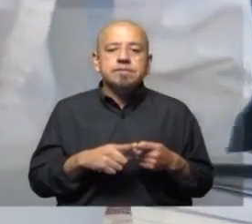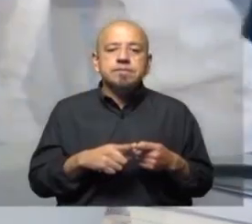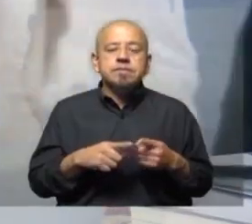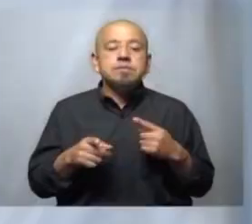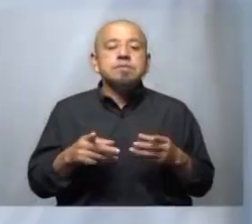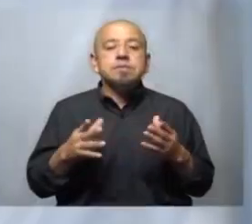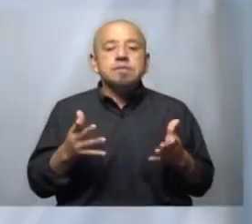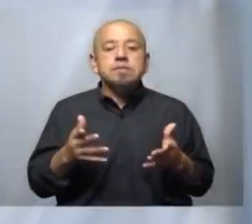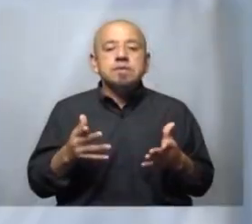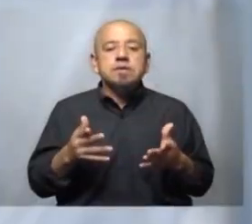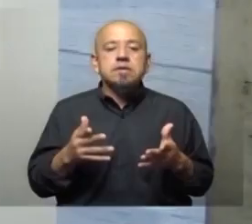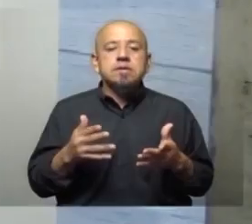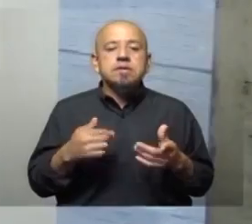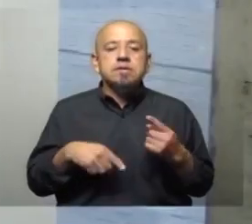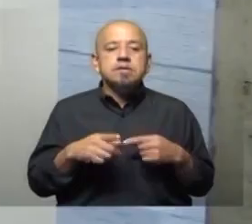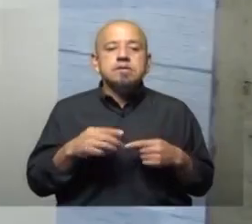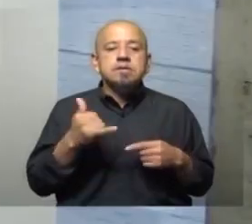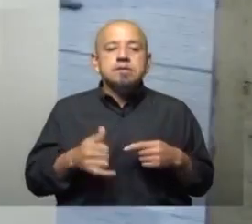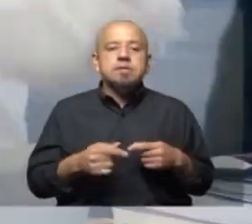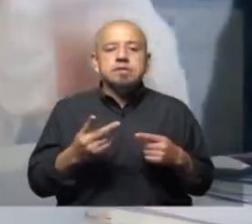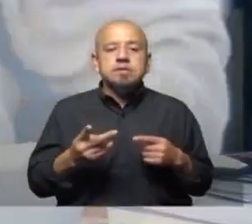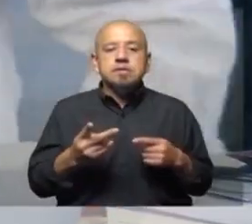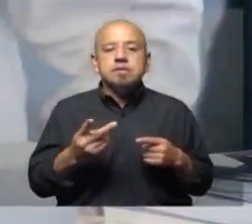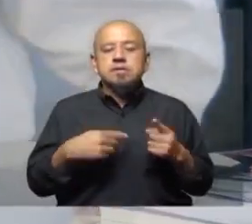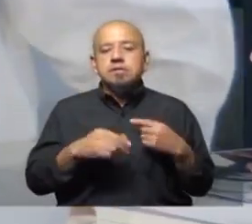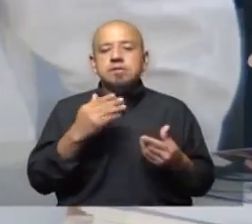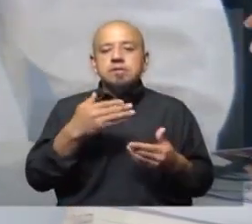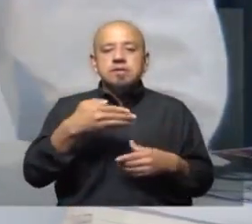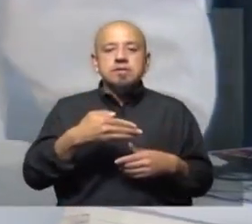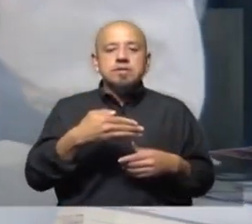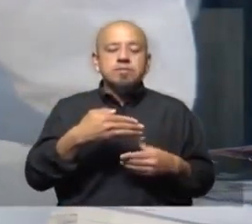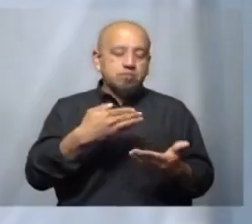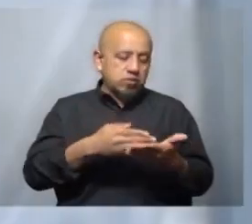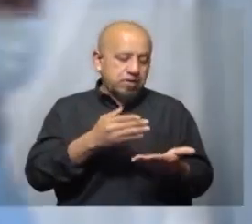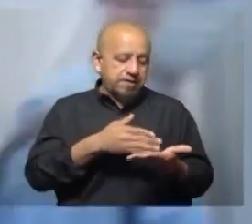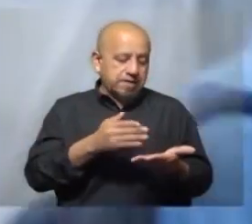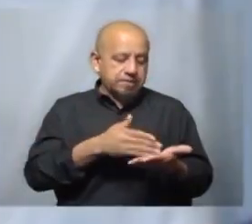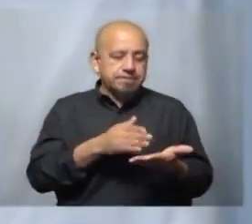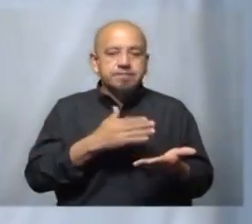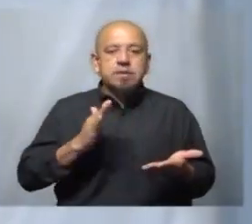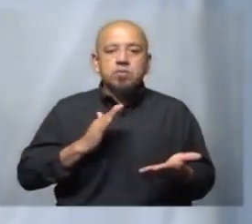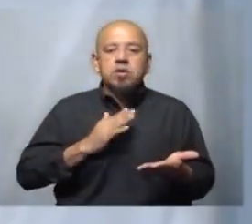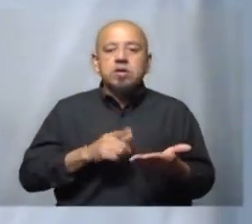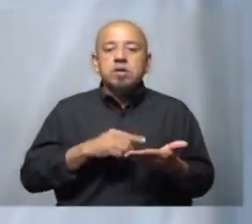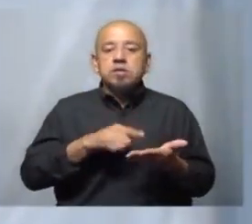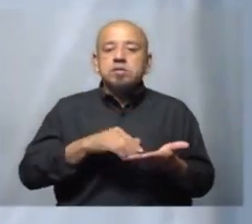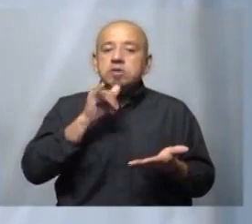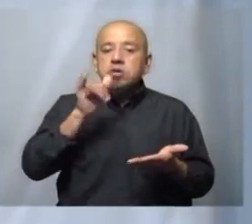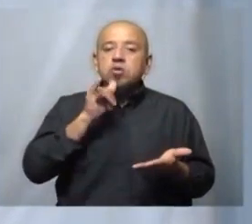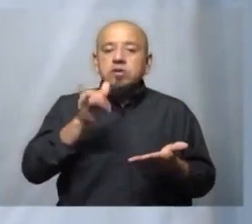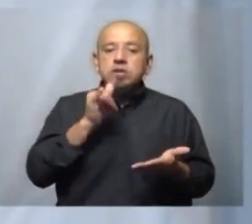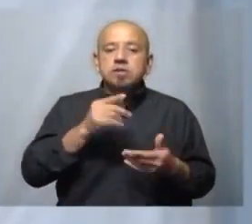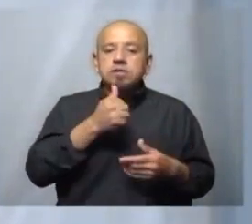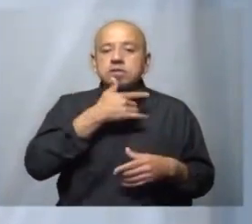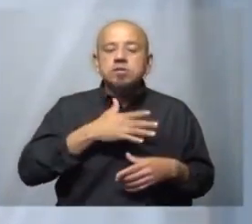estabas como optado tenía 20 pocos años y eran todo biografías de mujeres son es divino porque a veces hay tantas formas de contar la historia de una vida no